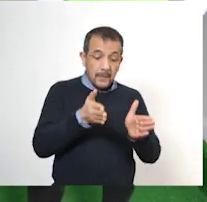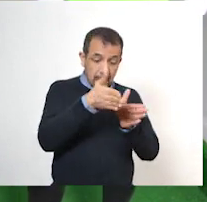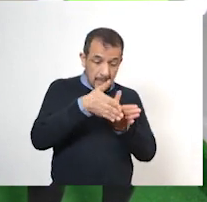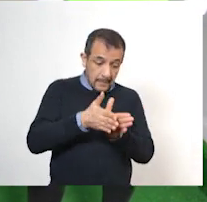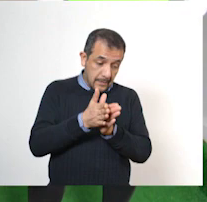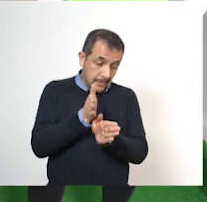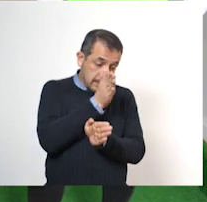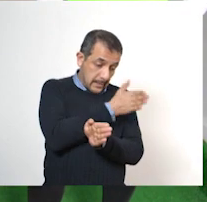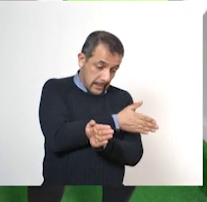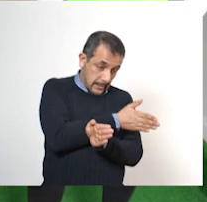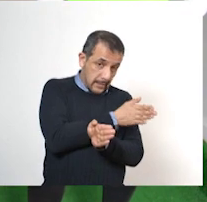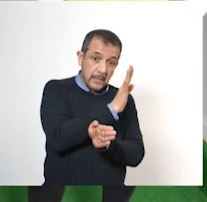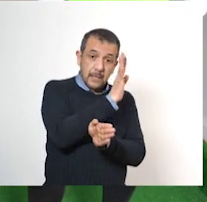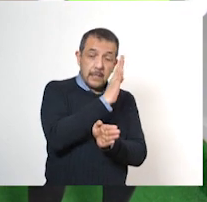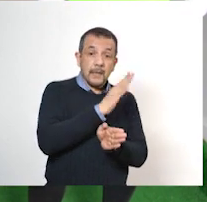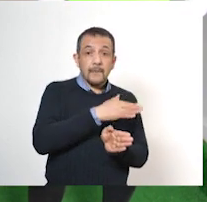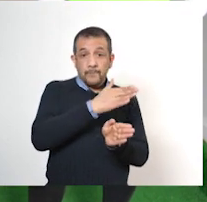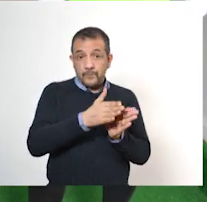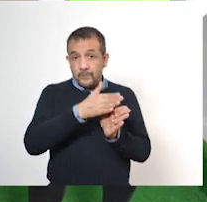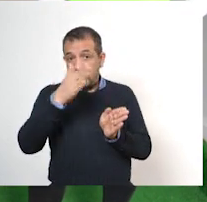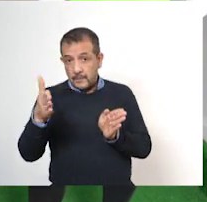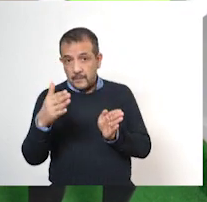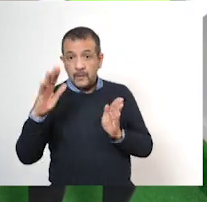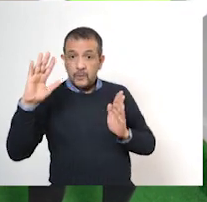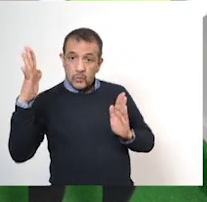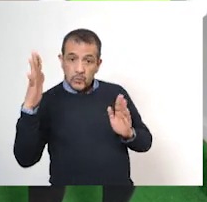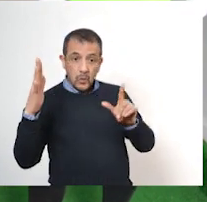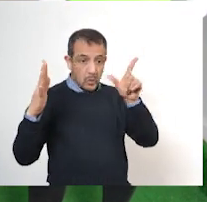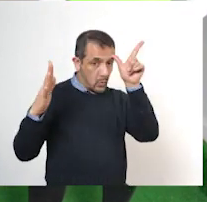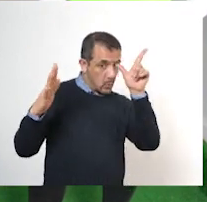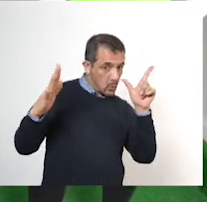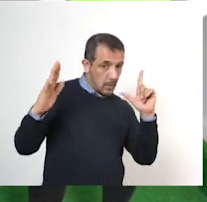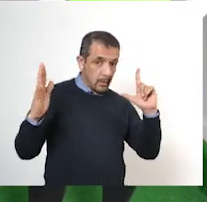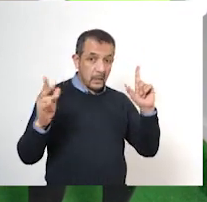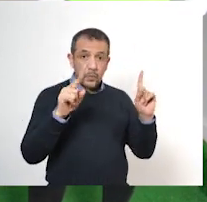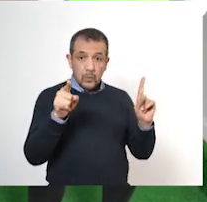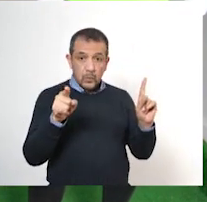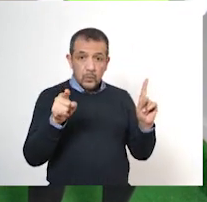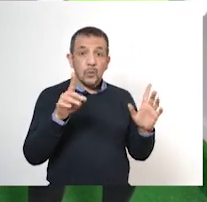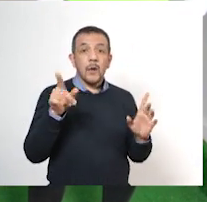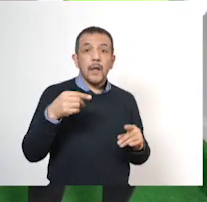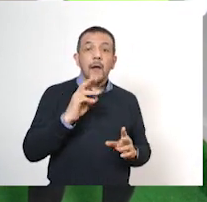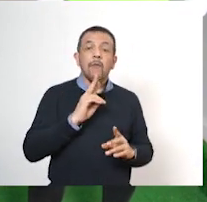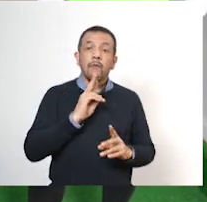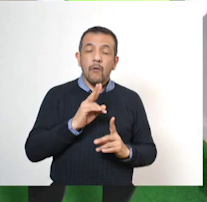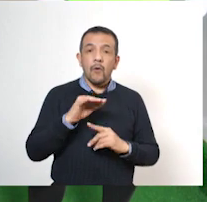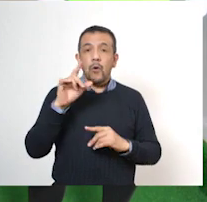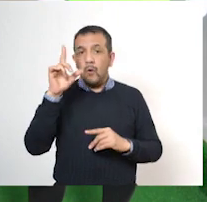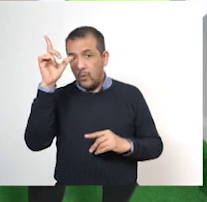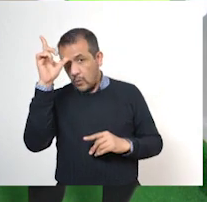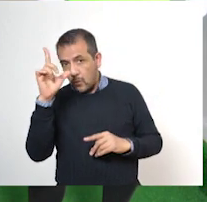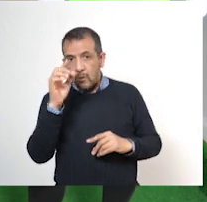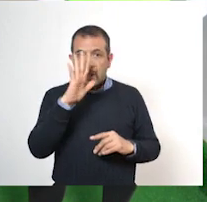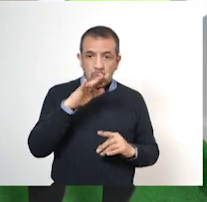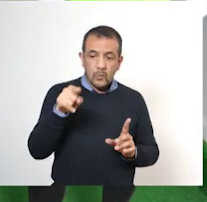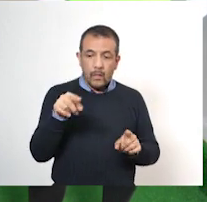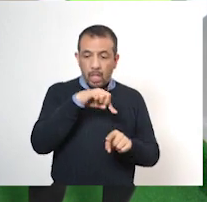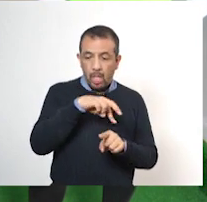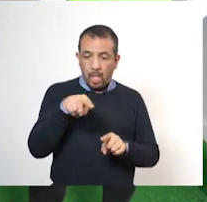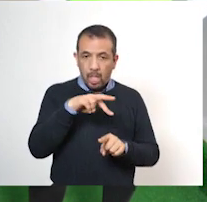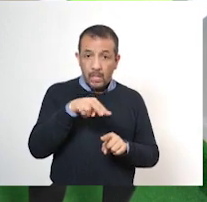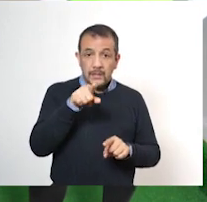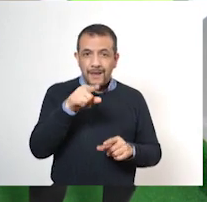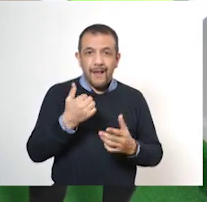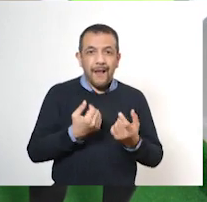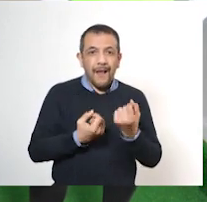un lado de la marca será Sol y del otro lado será Luna. Cuando él indique tendrás que saltar al lado que corresponde. Si alguno se